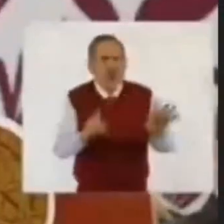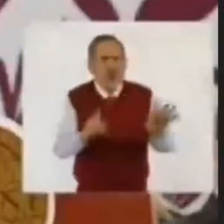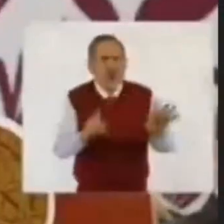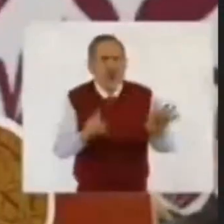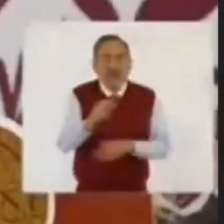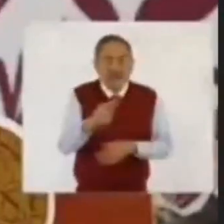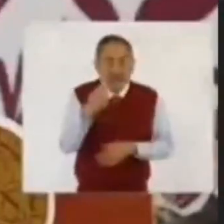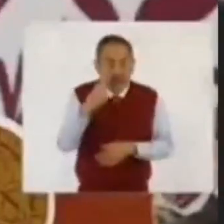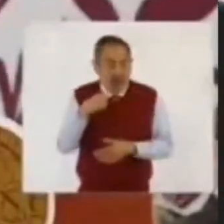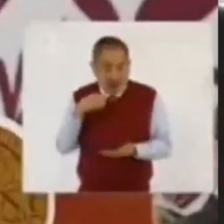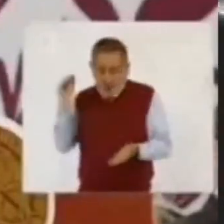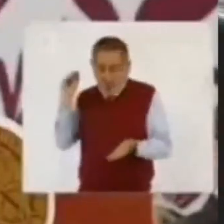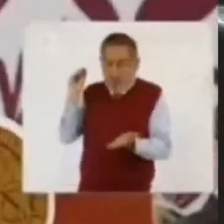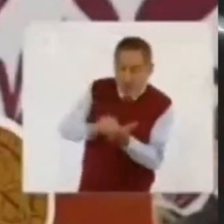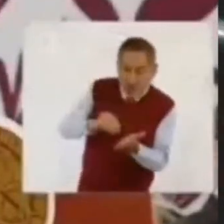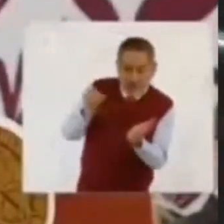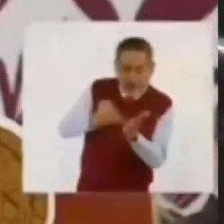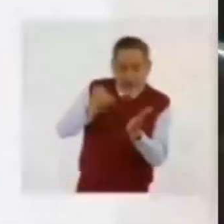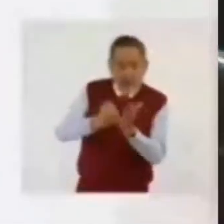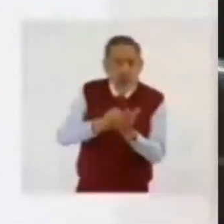representaría incrementos